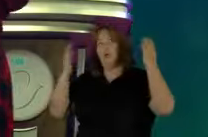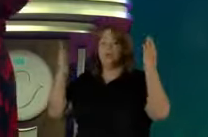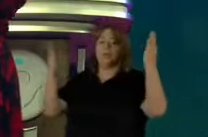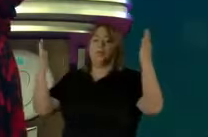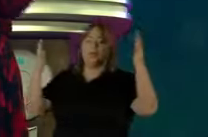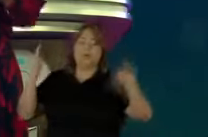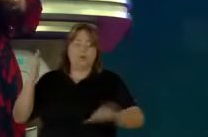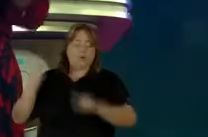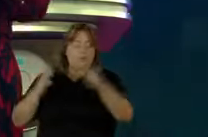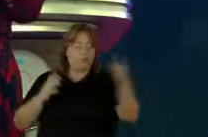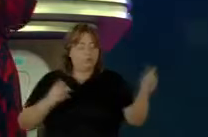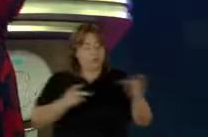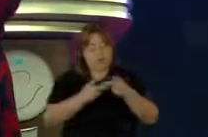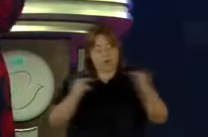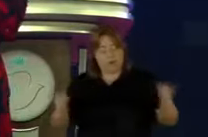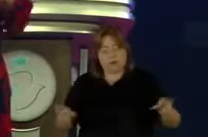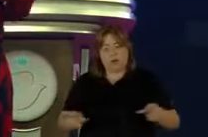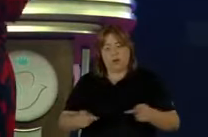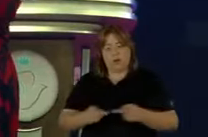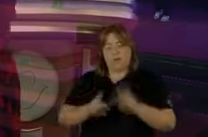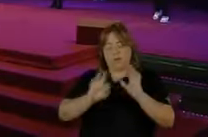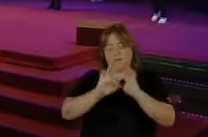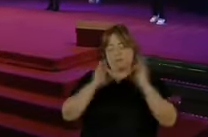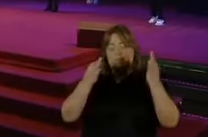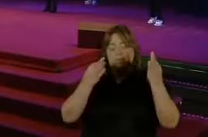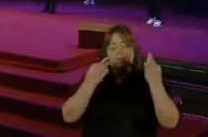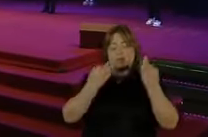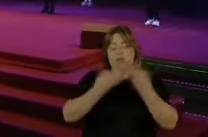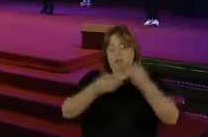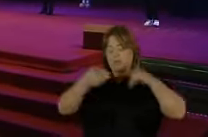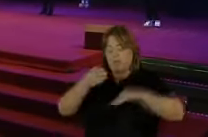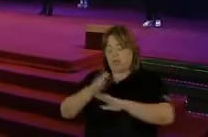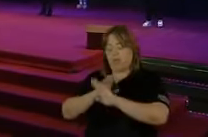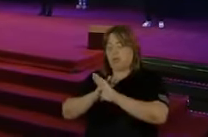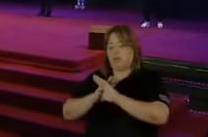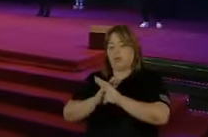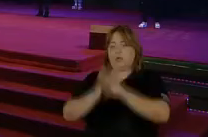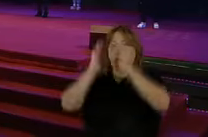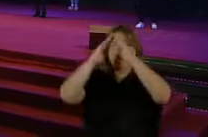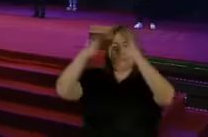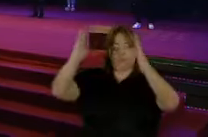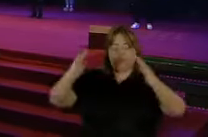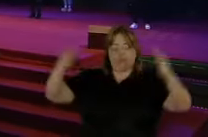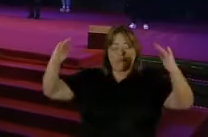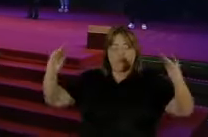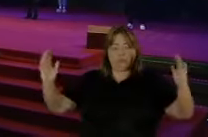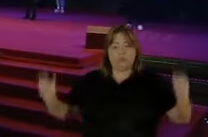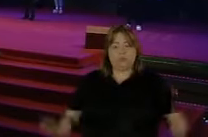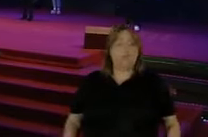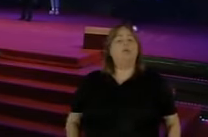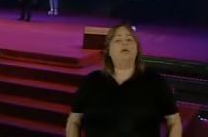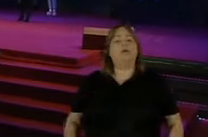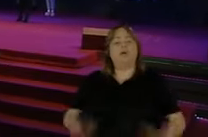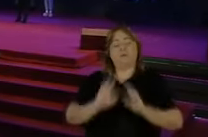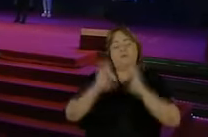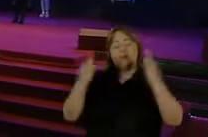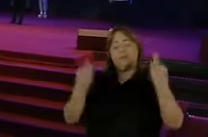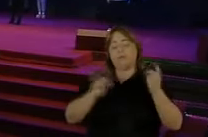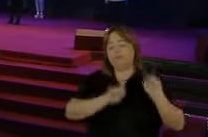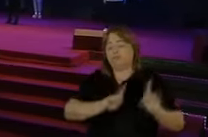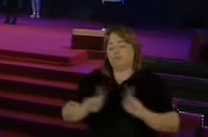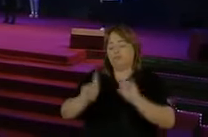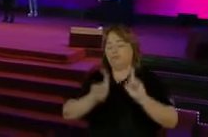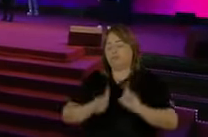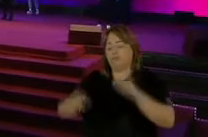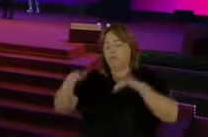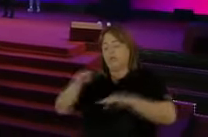lugar en la mesa, la familia viene hacia la mansión. La